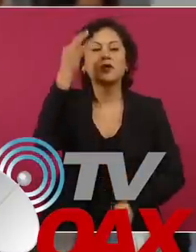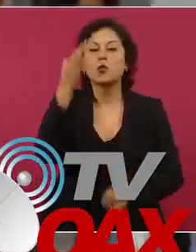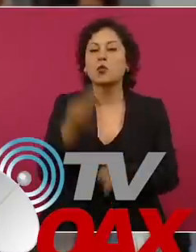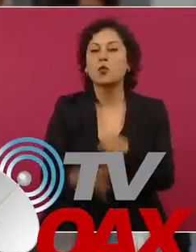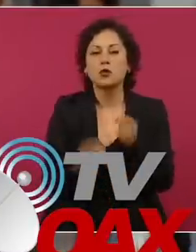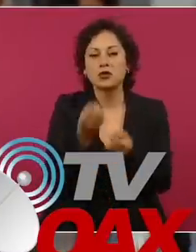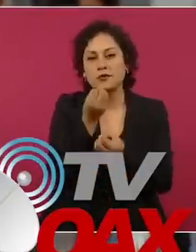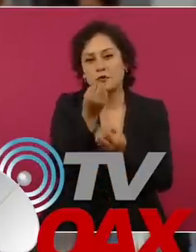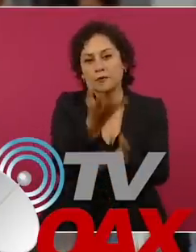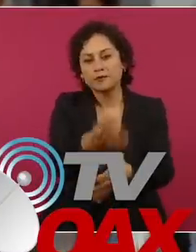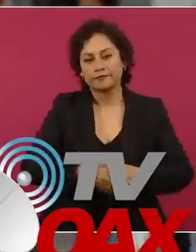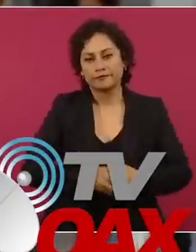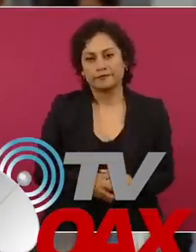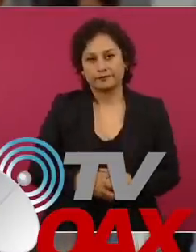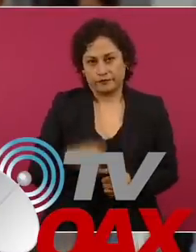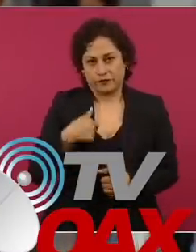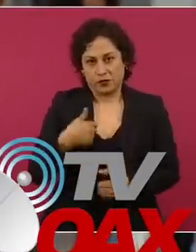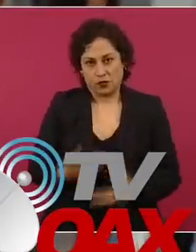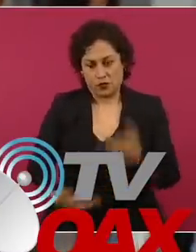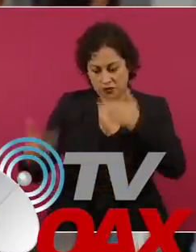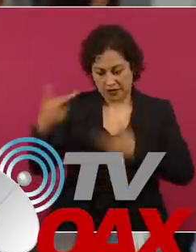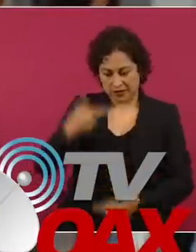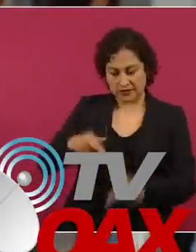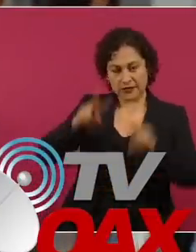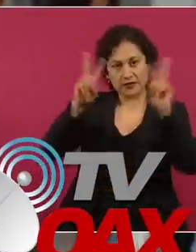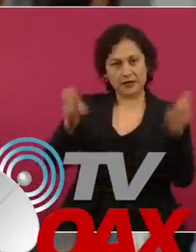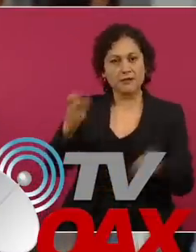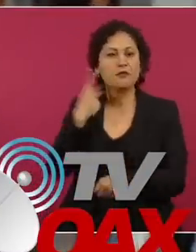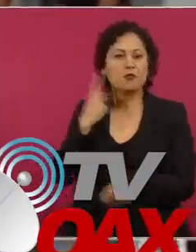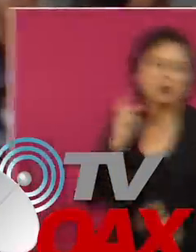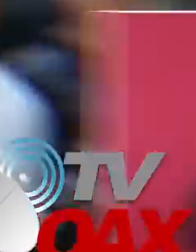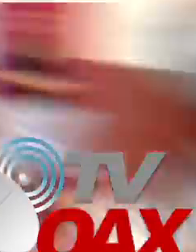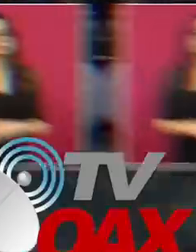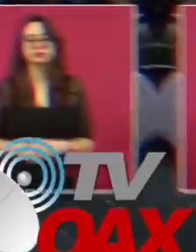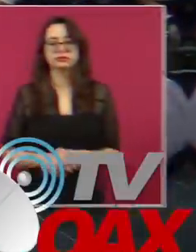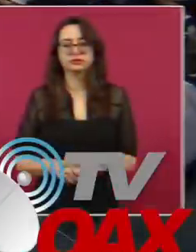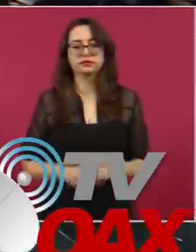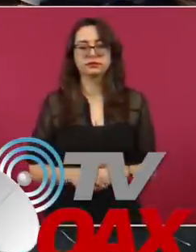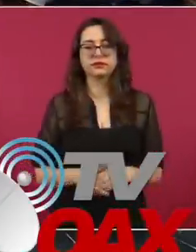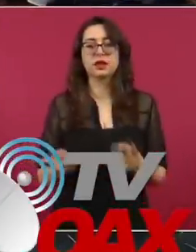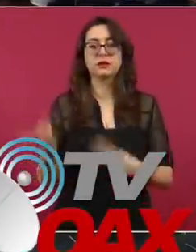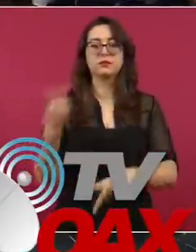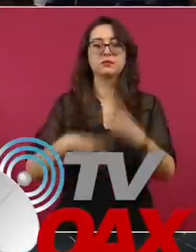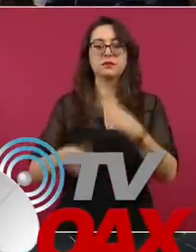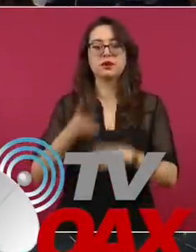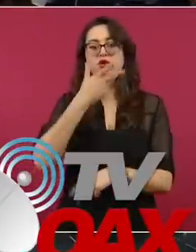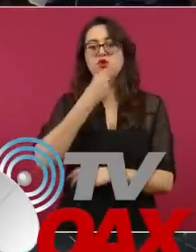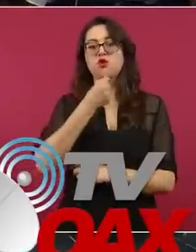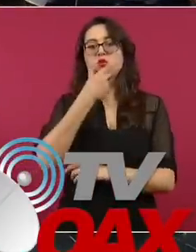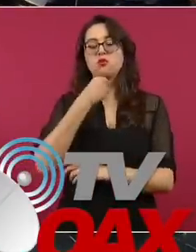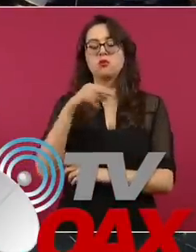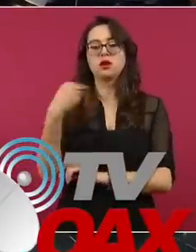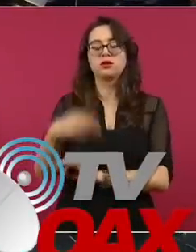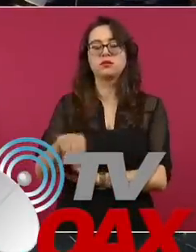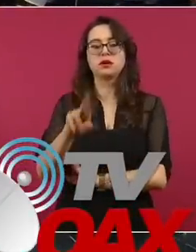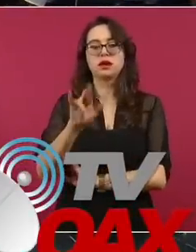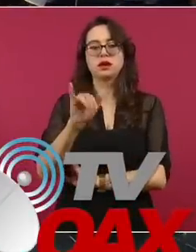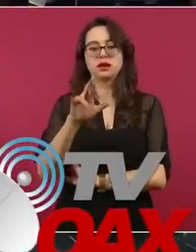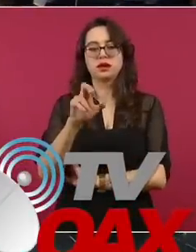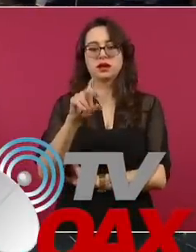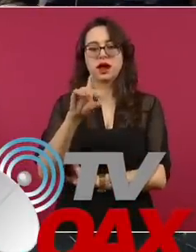al presidente que nadie quiere ver. Está aquí el señor Ricardo Pablo